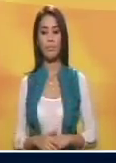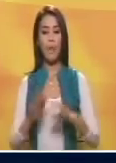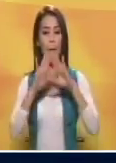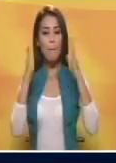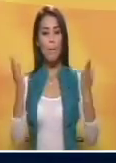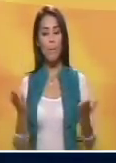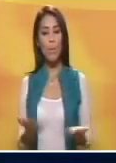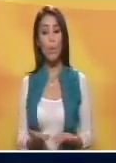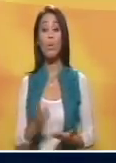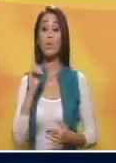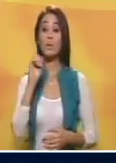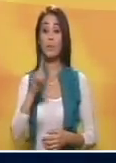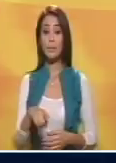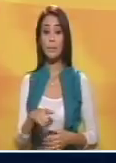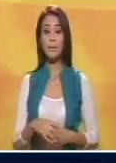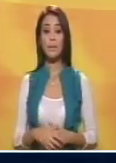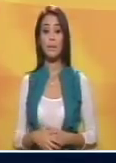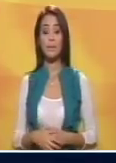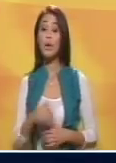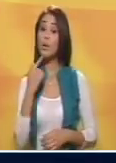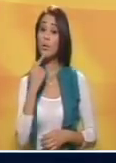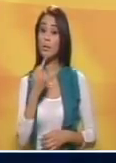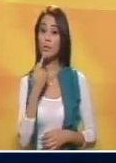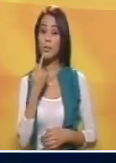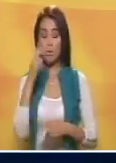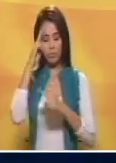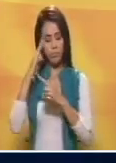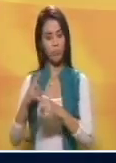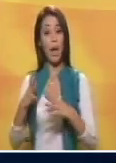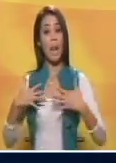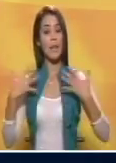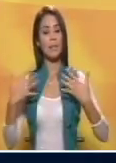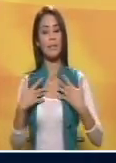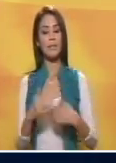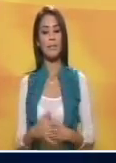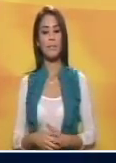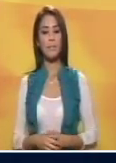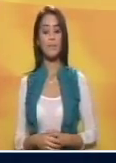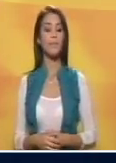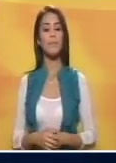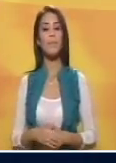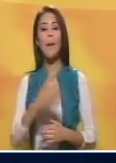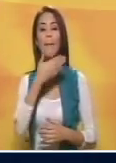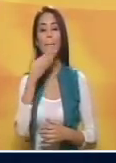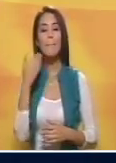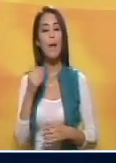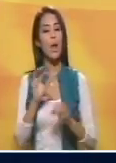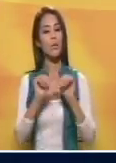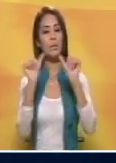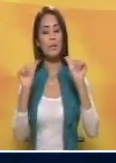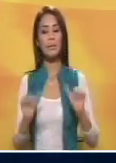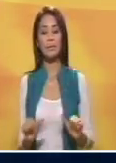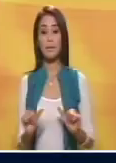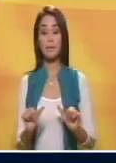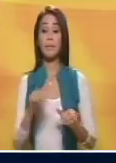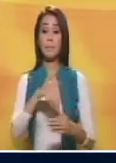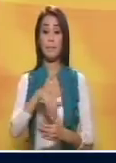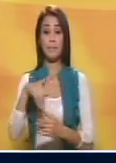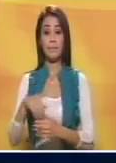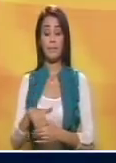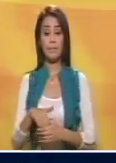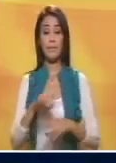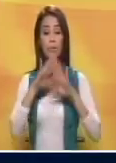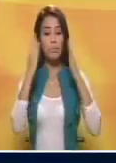Posee además también, lo decimos con mucha honra y con mucha alegría, el mejor sistema electoral de este planeta, y así ha